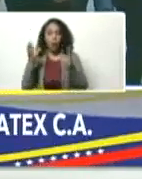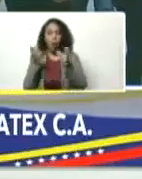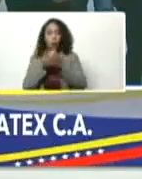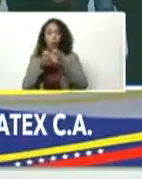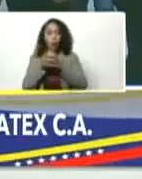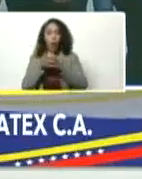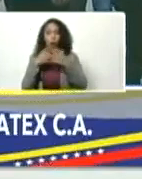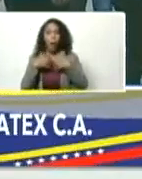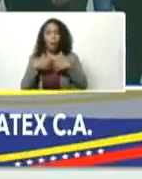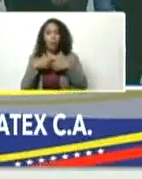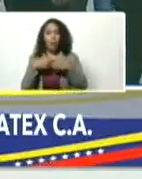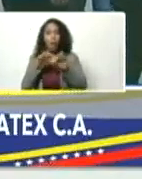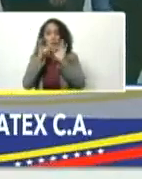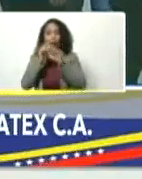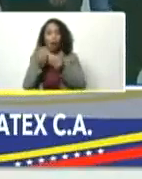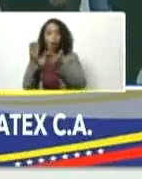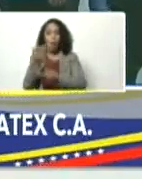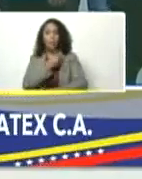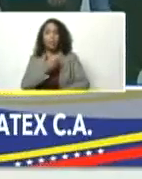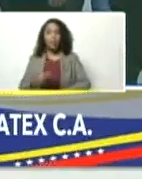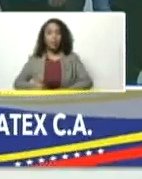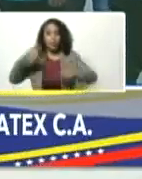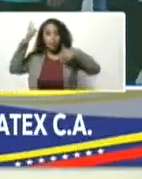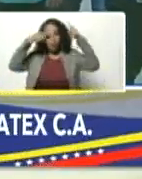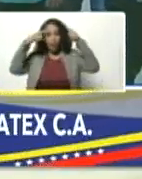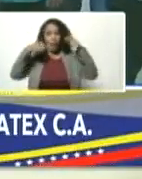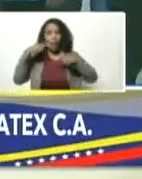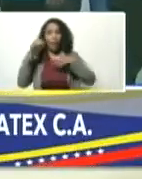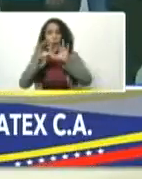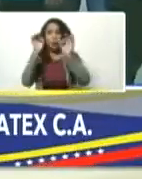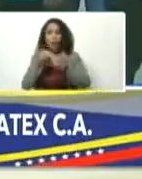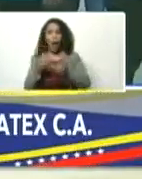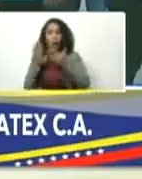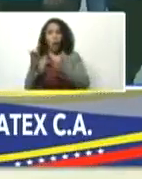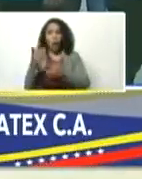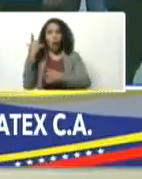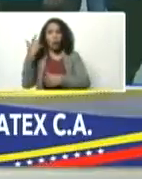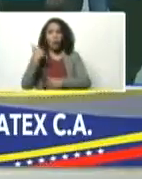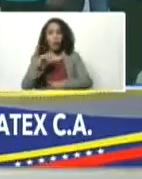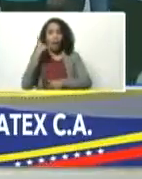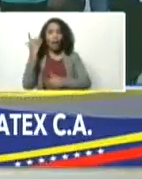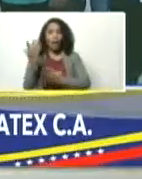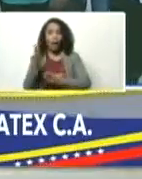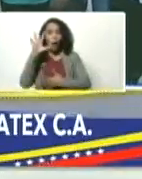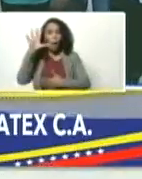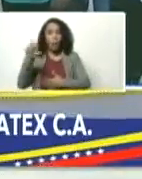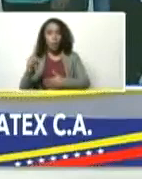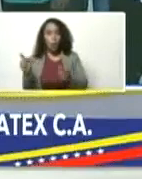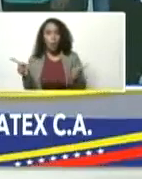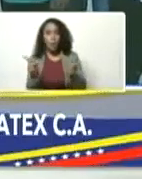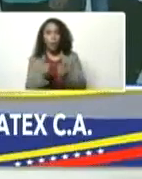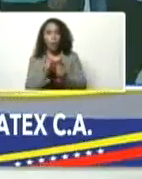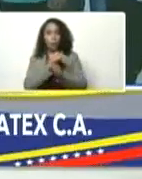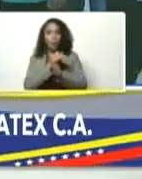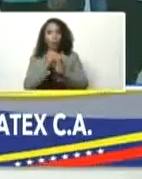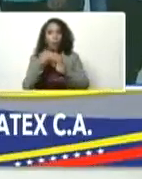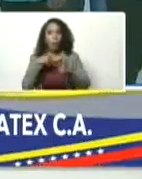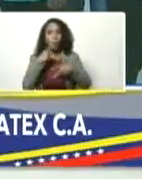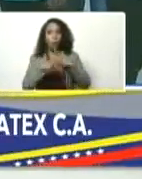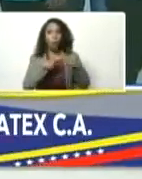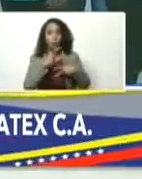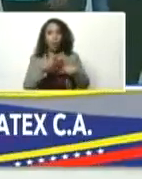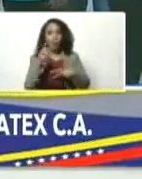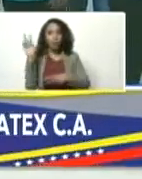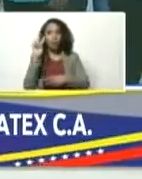una oportunidad el presidente Chávez, que los regalos corporativos tenían que comprárselos a los pequeños y medianos productores